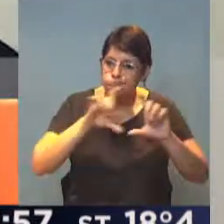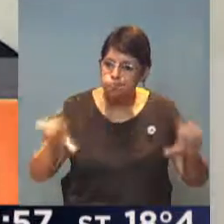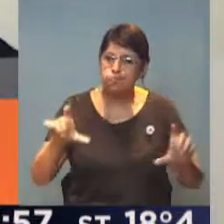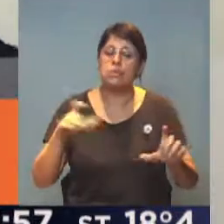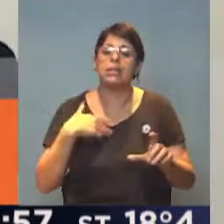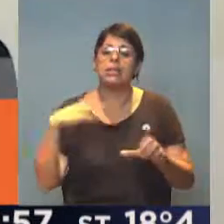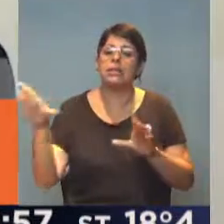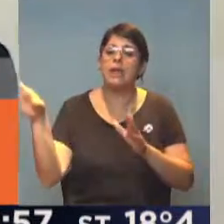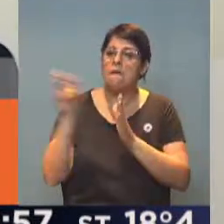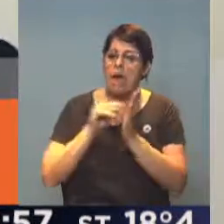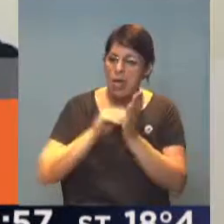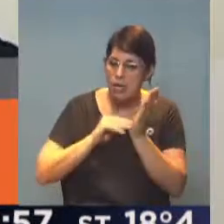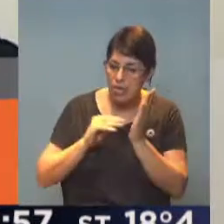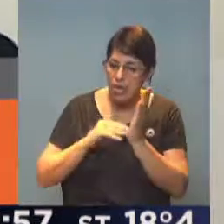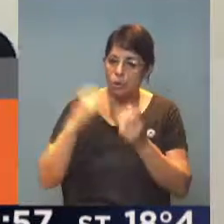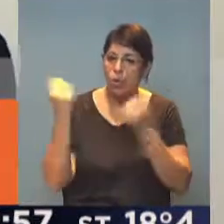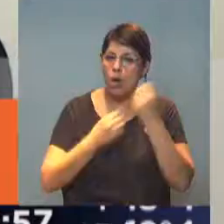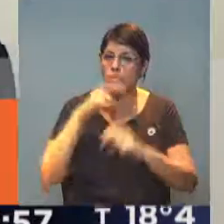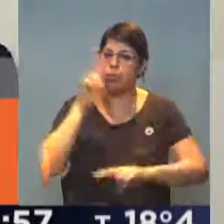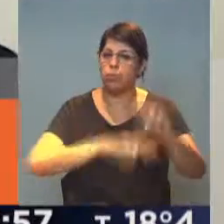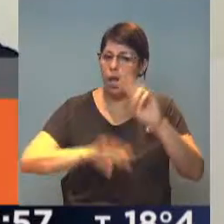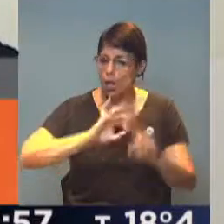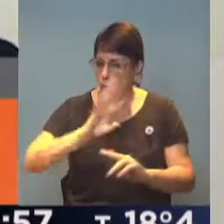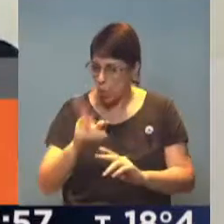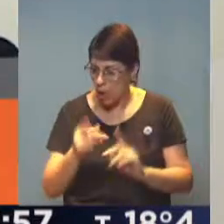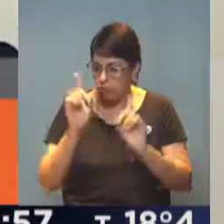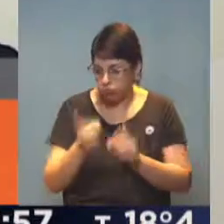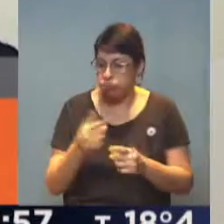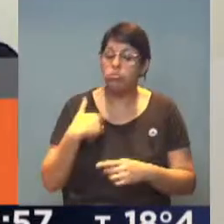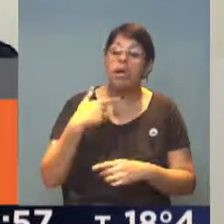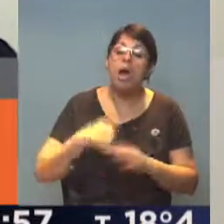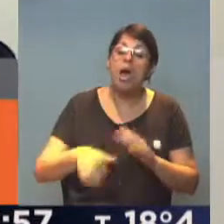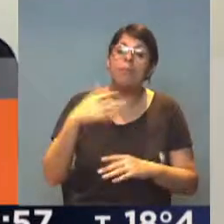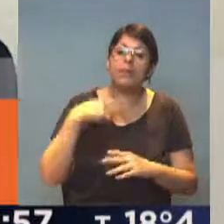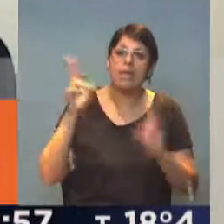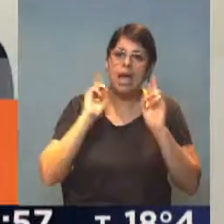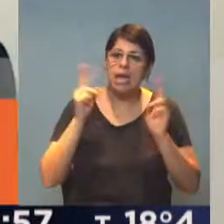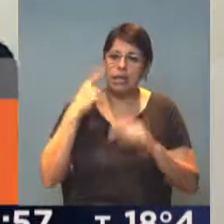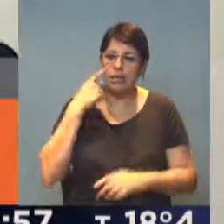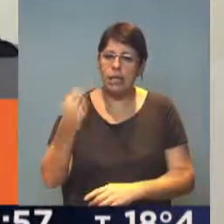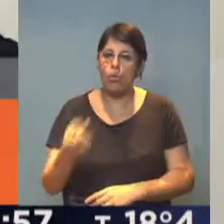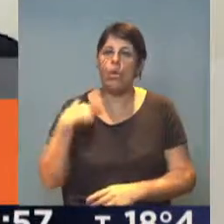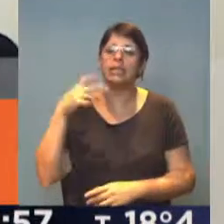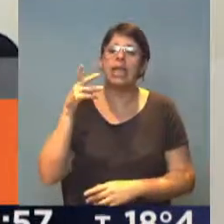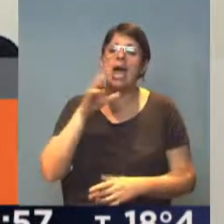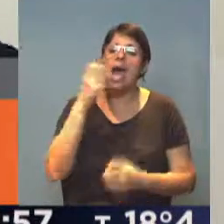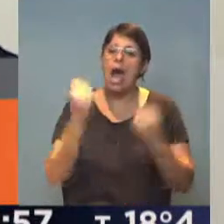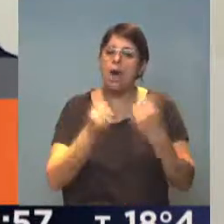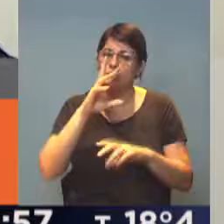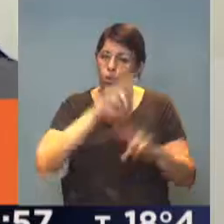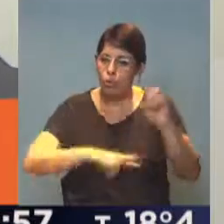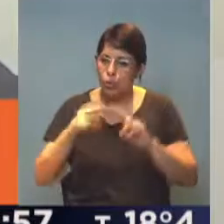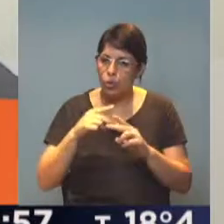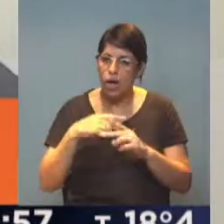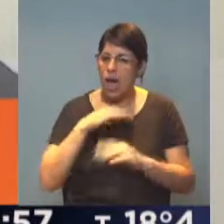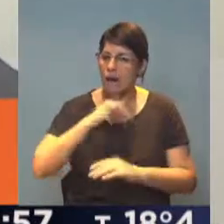una base de datos, que son la base de datos de los autos buscados, de los vehículos buscados, y a partir de que se salta una alarma, se detecta un auto buscado, se hace el